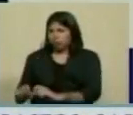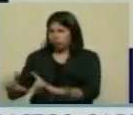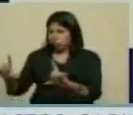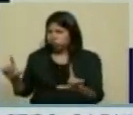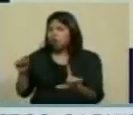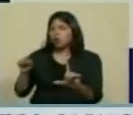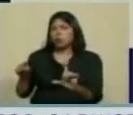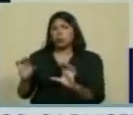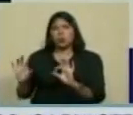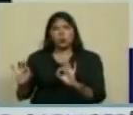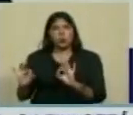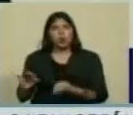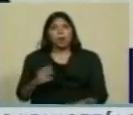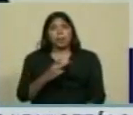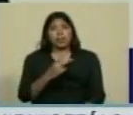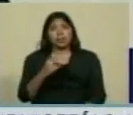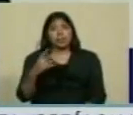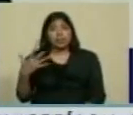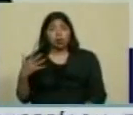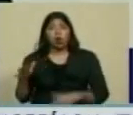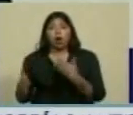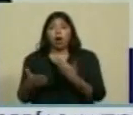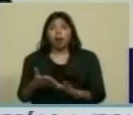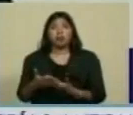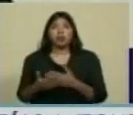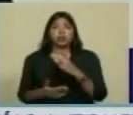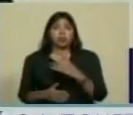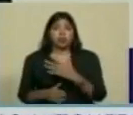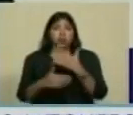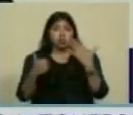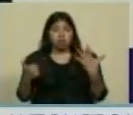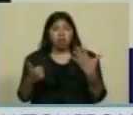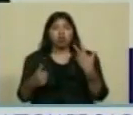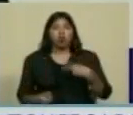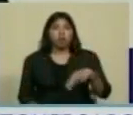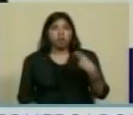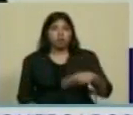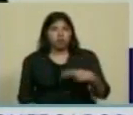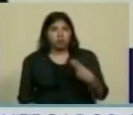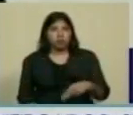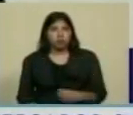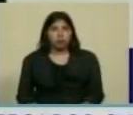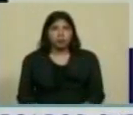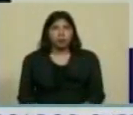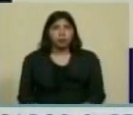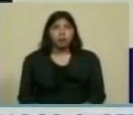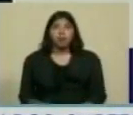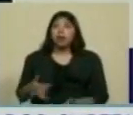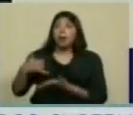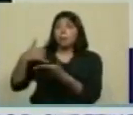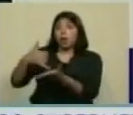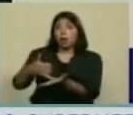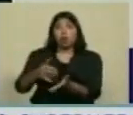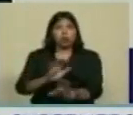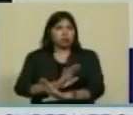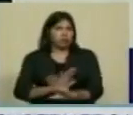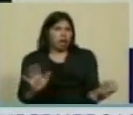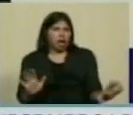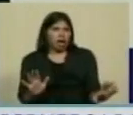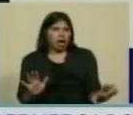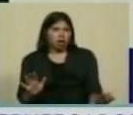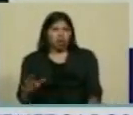25 al 16 de noviembre, y que no solo esta vez va a ser el premio que normalmente entregamos,